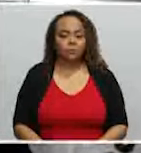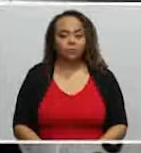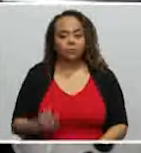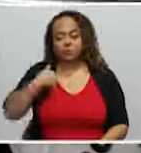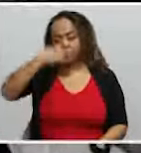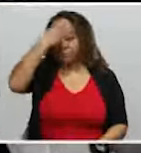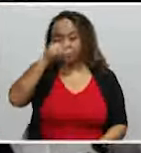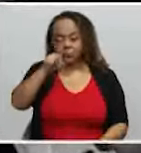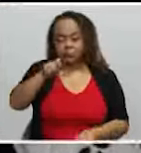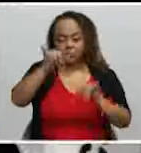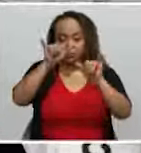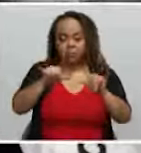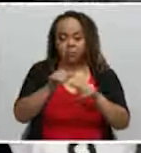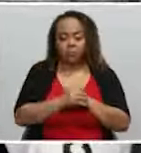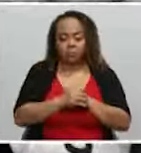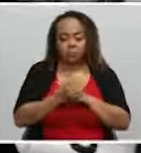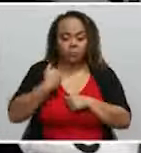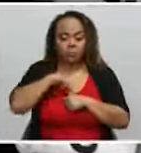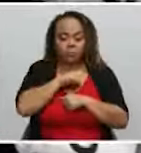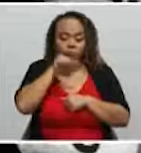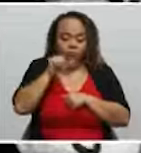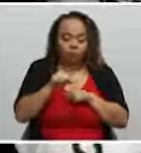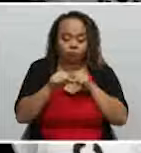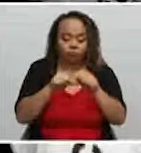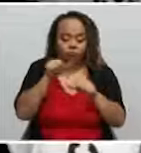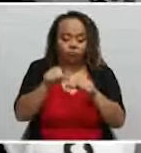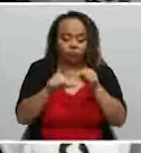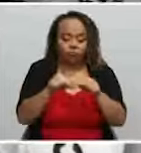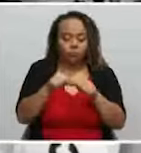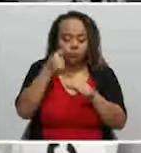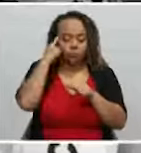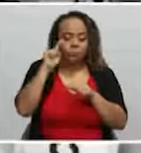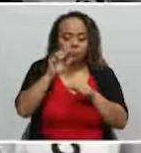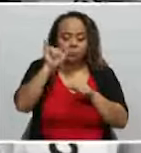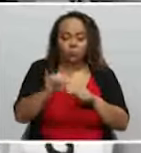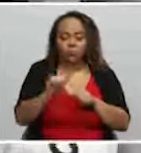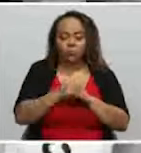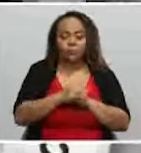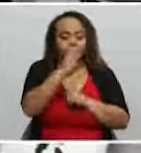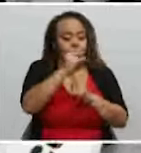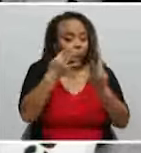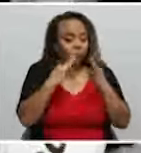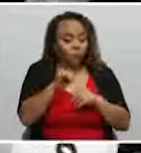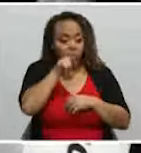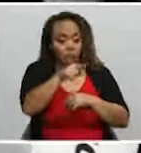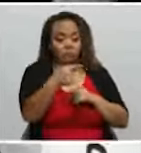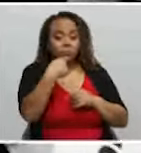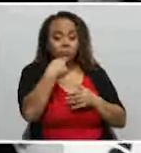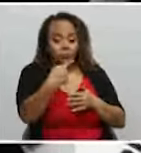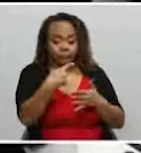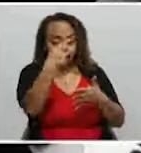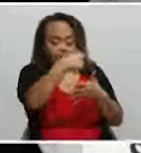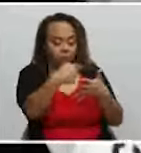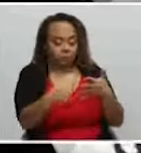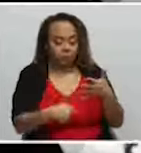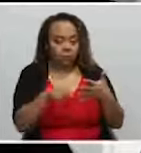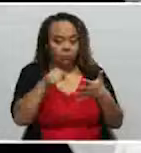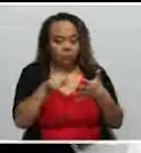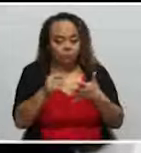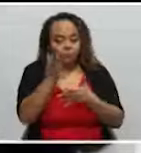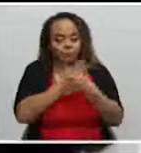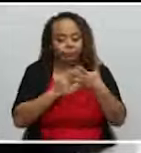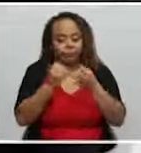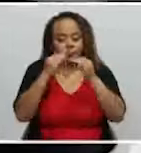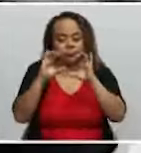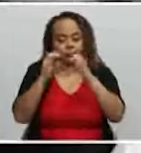Yo creo que debería de quedarse. Vamos a hacer el esfuerzo porque se quede y tratar de que lo que él señaló, que es una cosa que muchos del